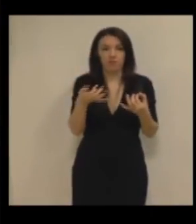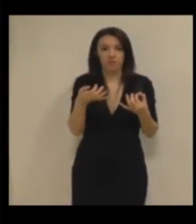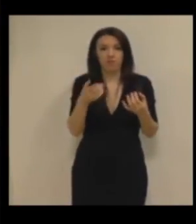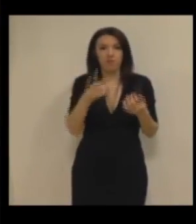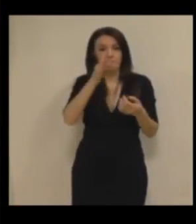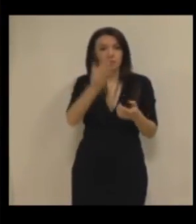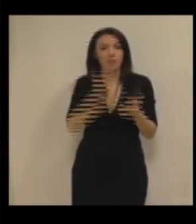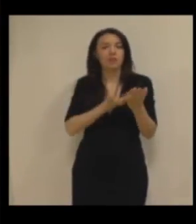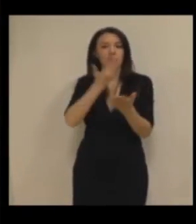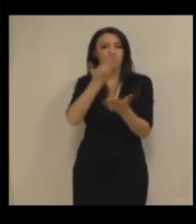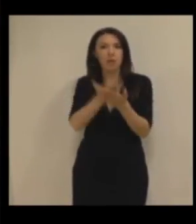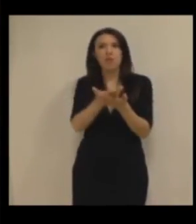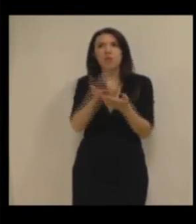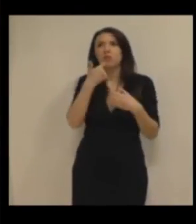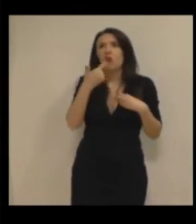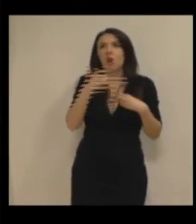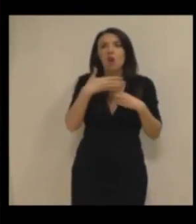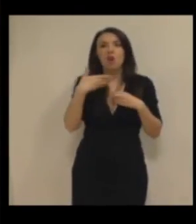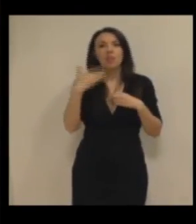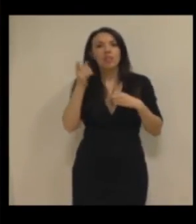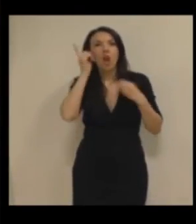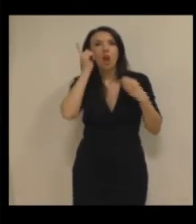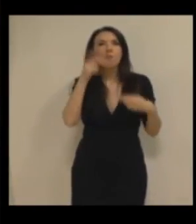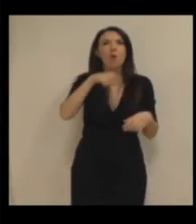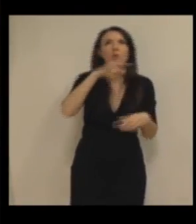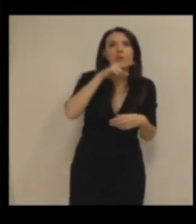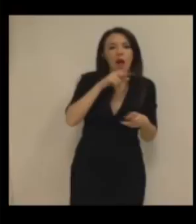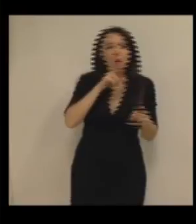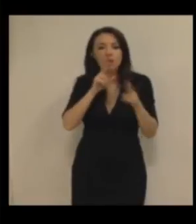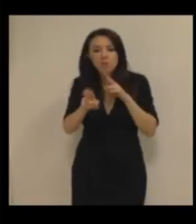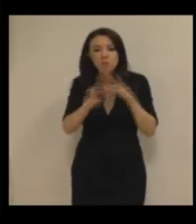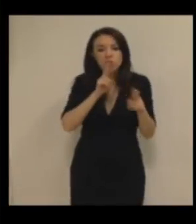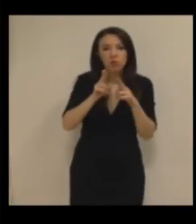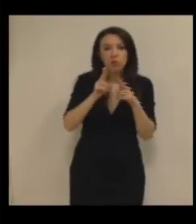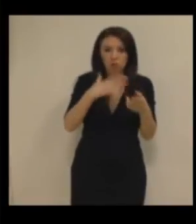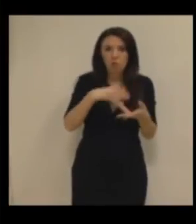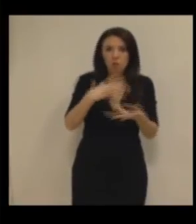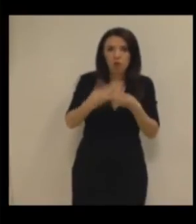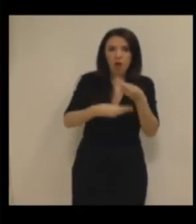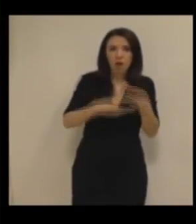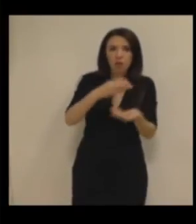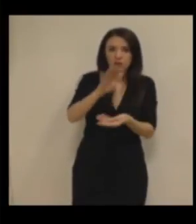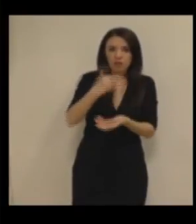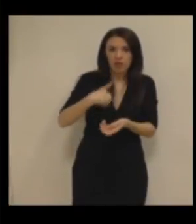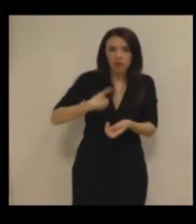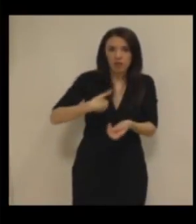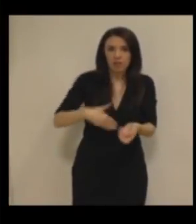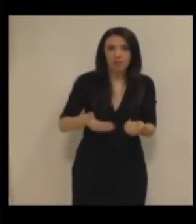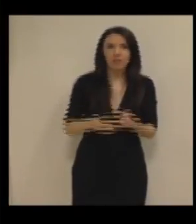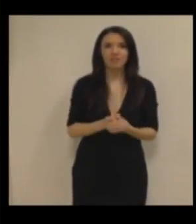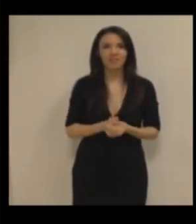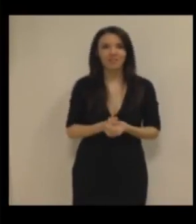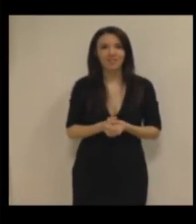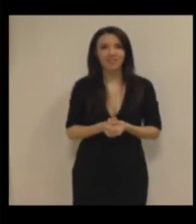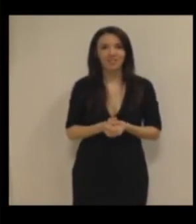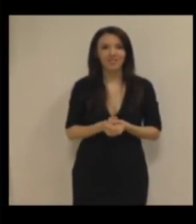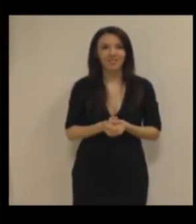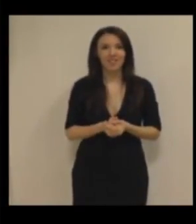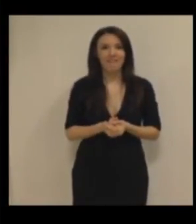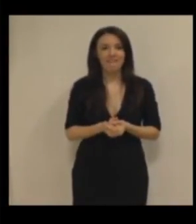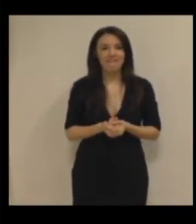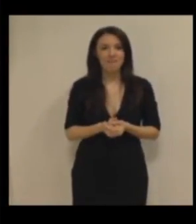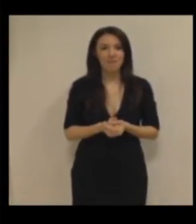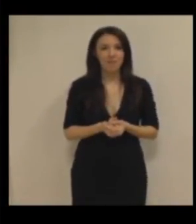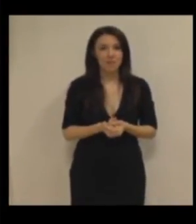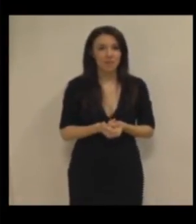se está pidiendo, dice, oye, que quiero que mi teléfono me hable y yo pueda hablarle, pues a lo mejor ya te lo hace. Ya lo sabía. Sí,